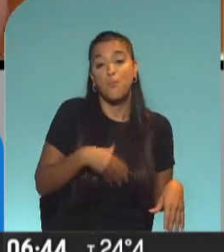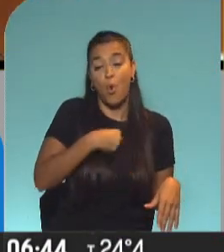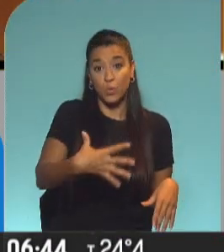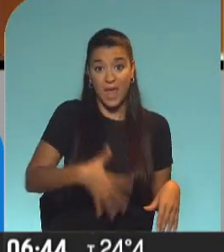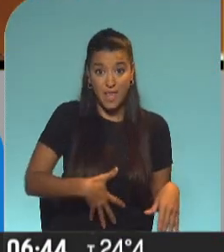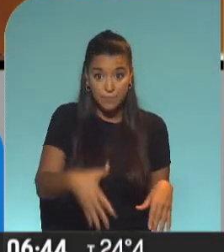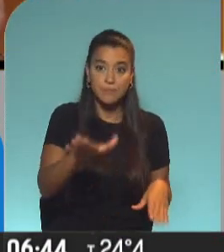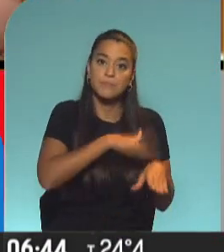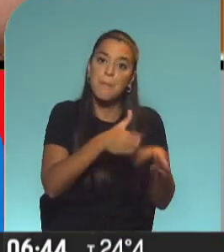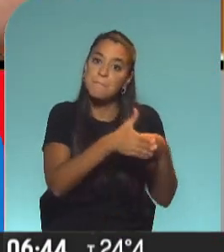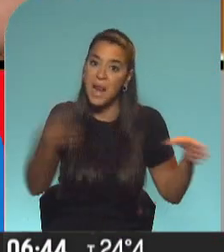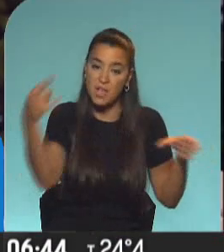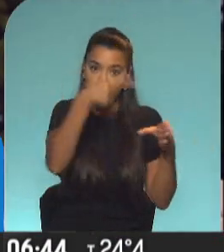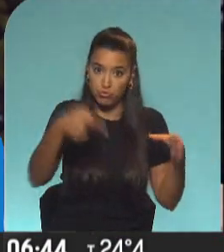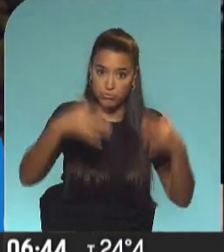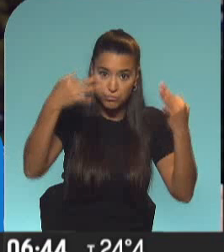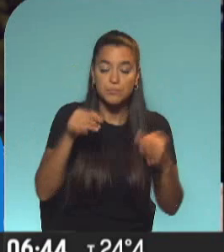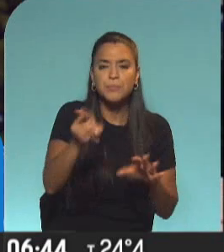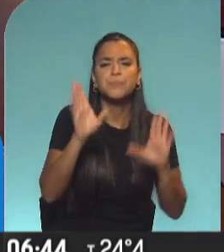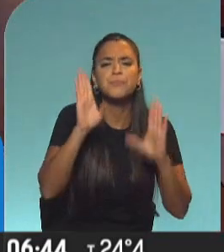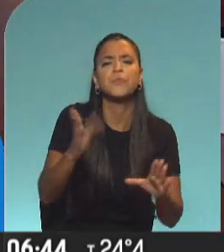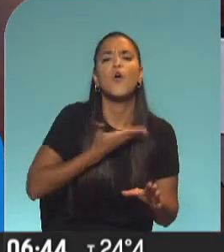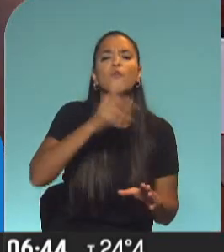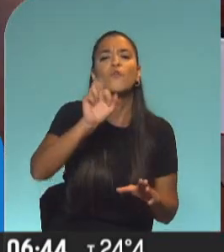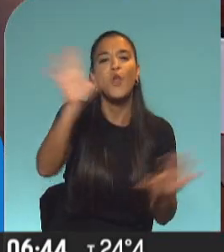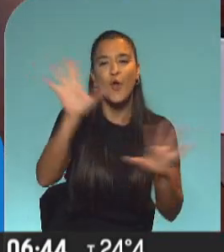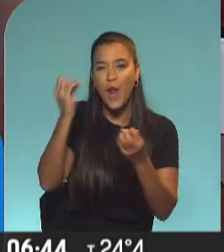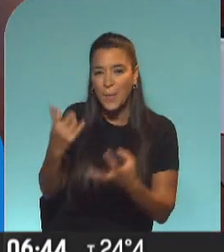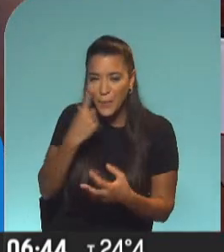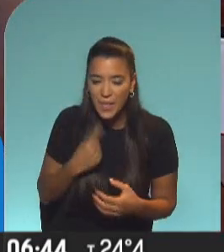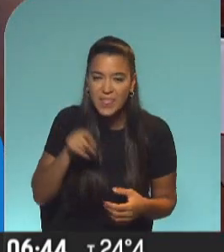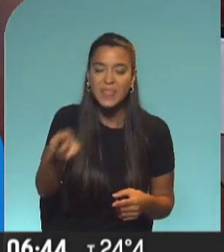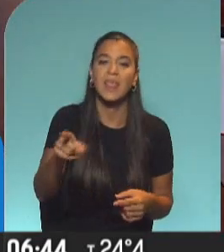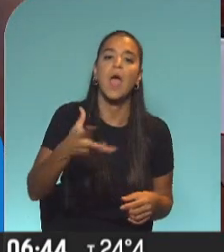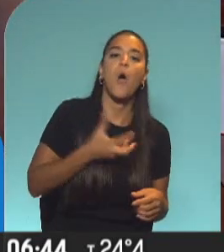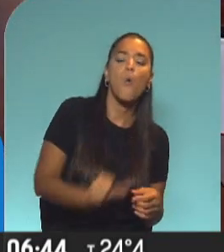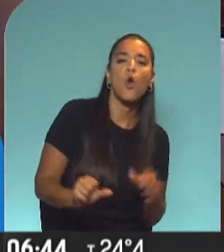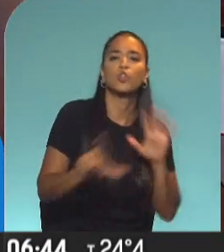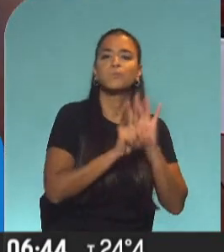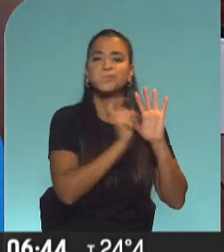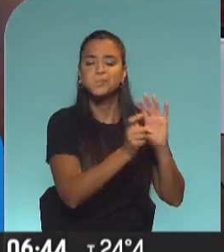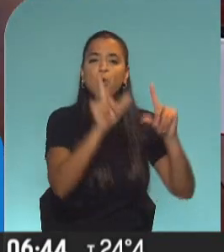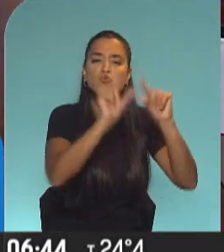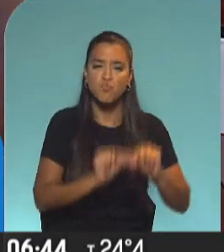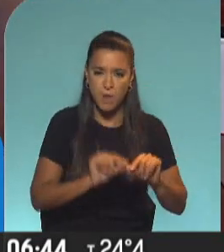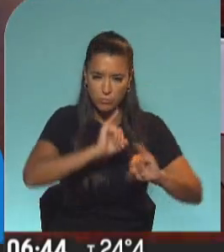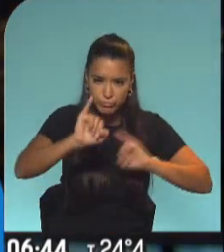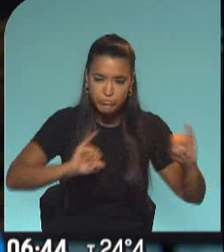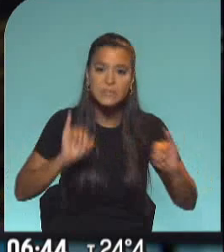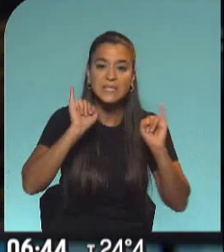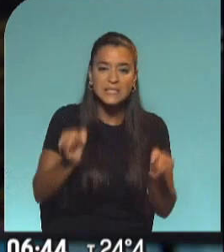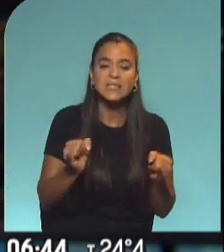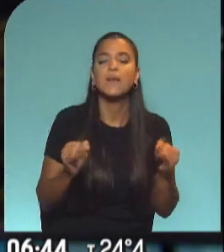garantice en los plazos necesarios. Julia, hacemos un punto acá. Florencia, buen día. El aborto ilegal y los números, a ver. Sí, te sumamos la parte